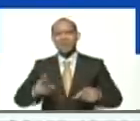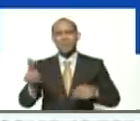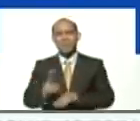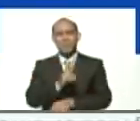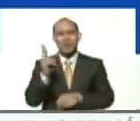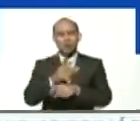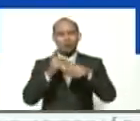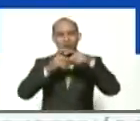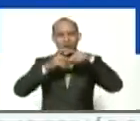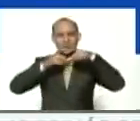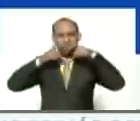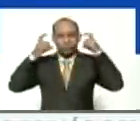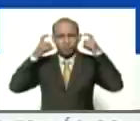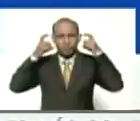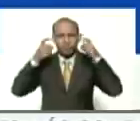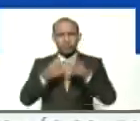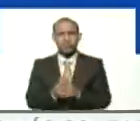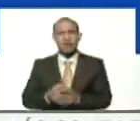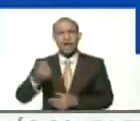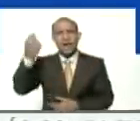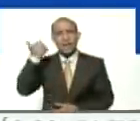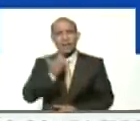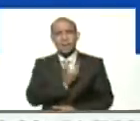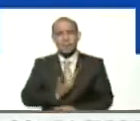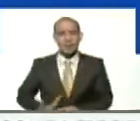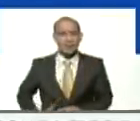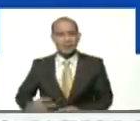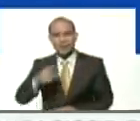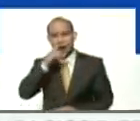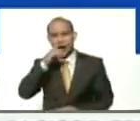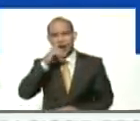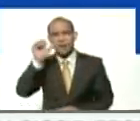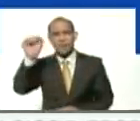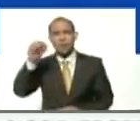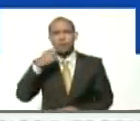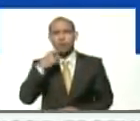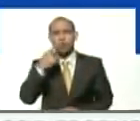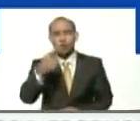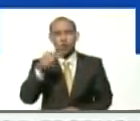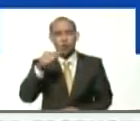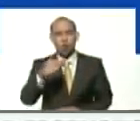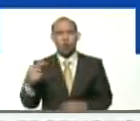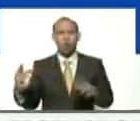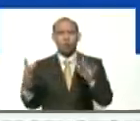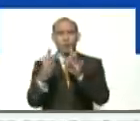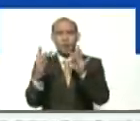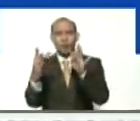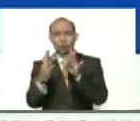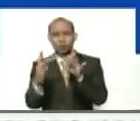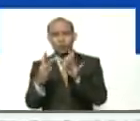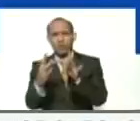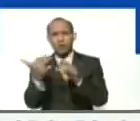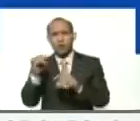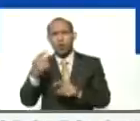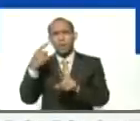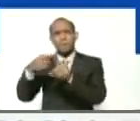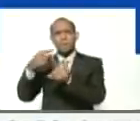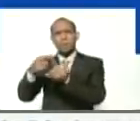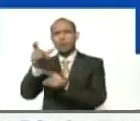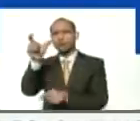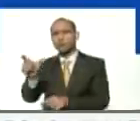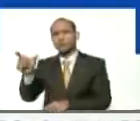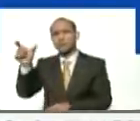mascarilla ayer el presidente lo dijo esta semana tuvimos contacto con personas que estaban positivas